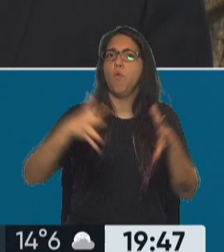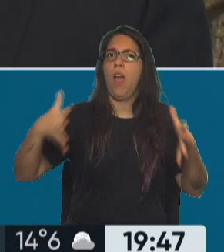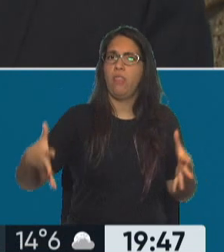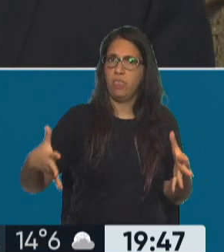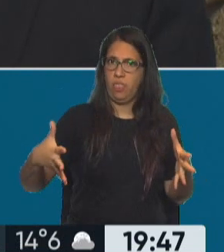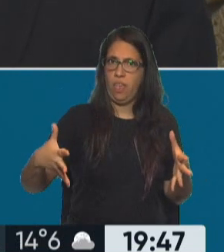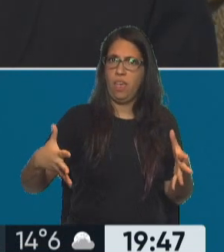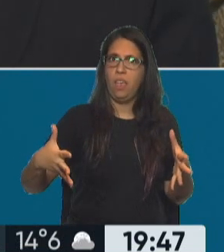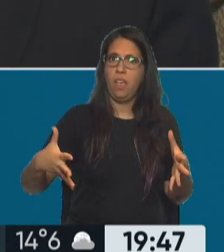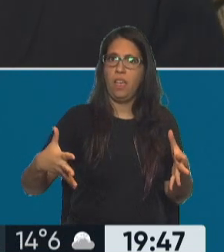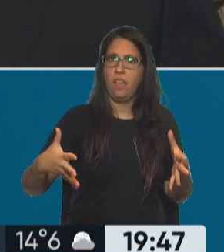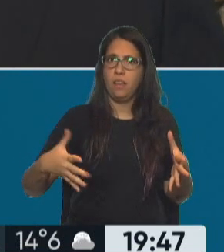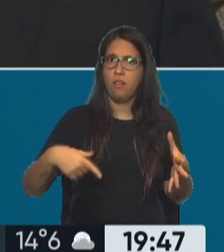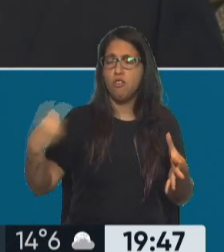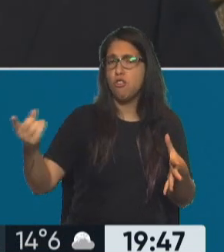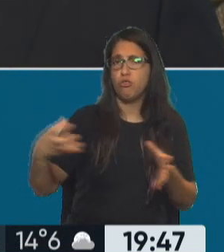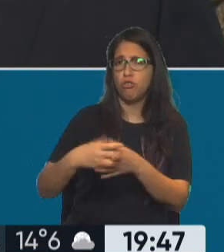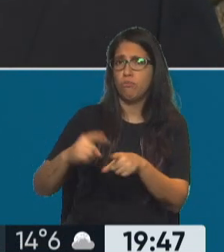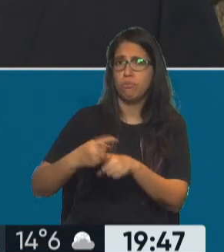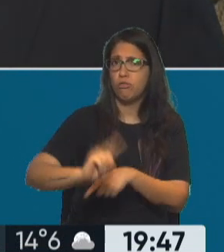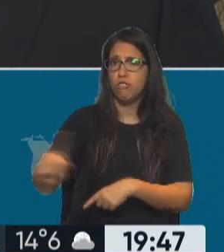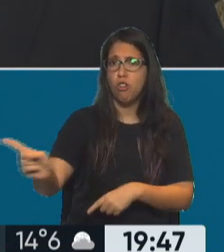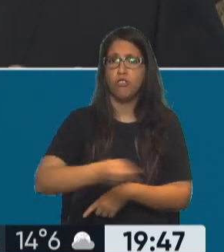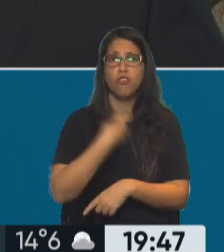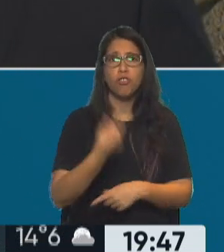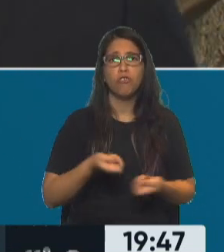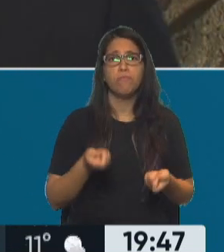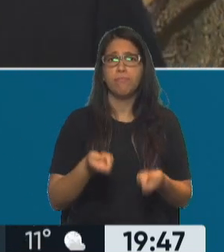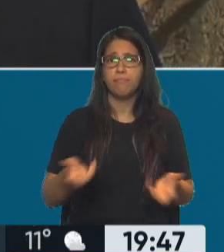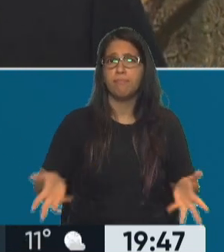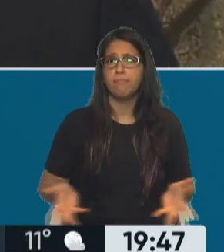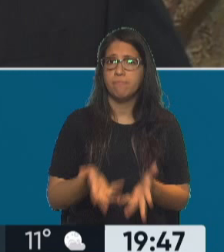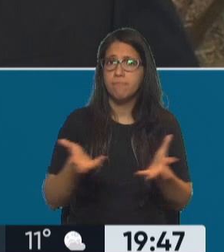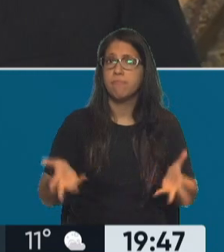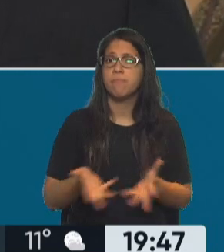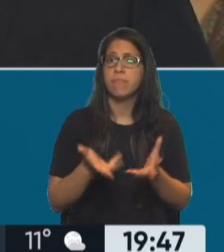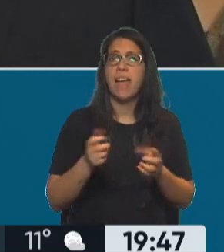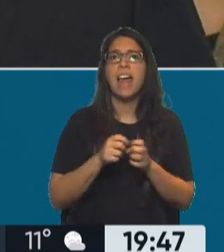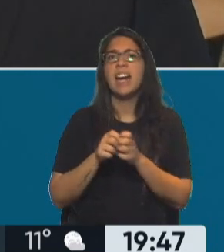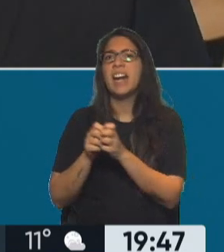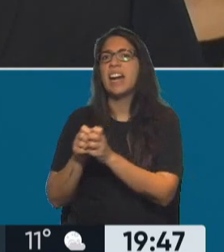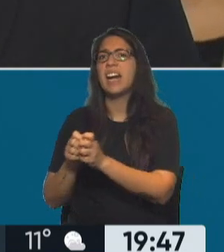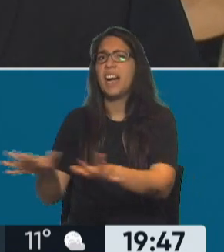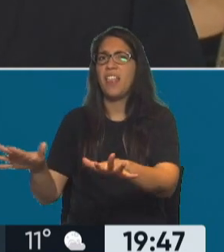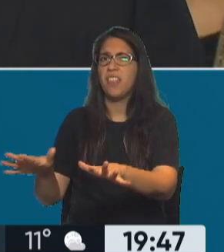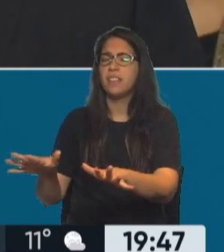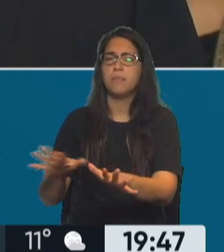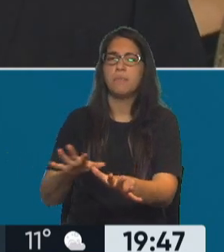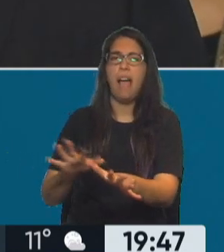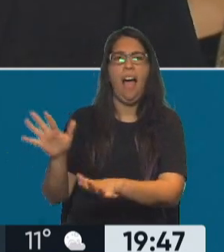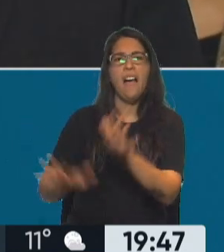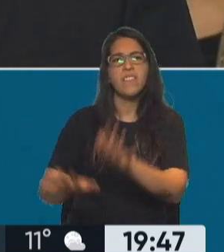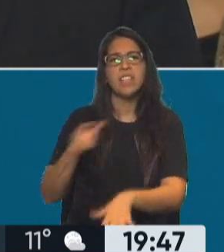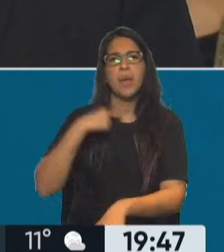Y que lo que estamos incentivando esto es que más allá de las redes, que muchas veces las redes lo